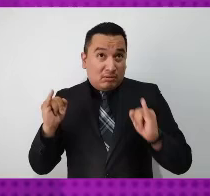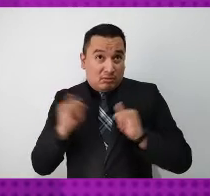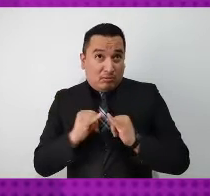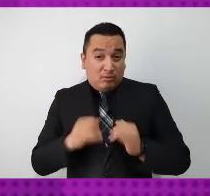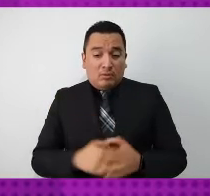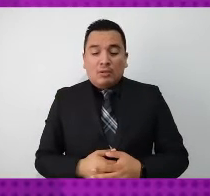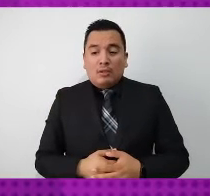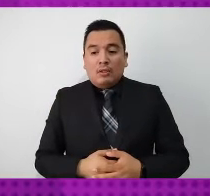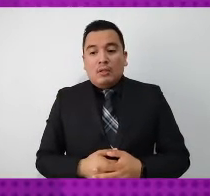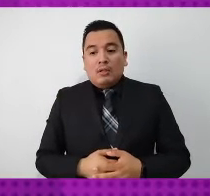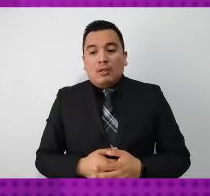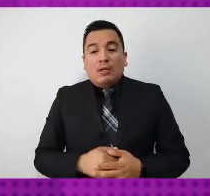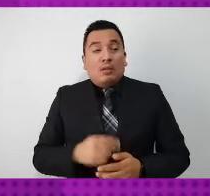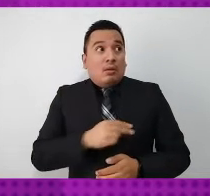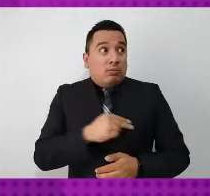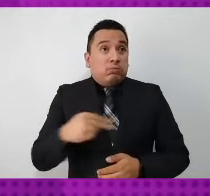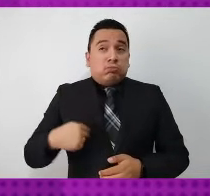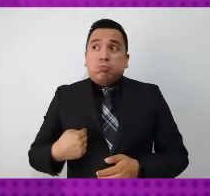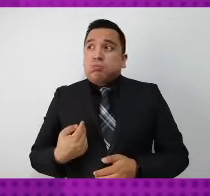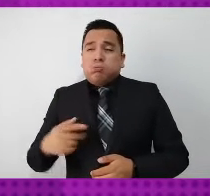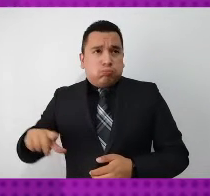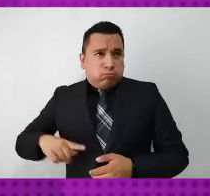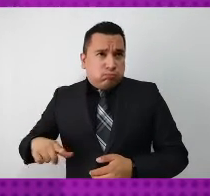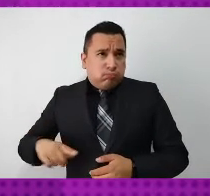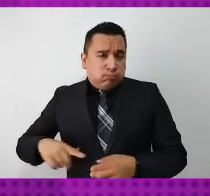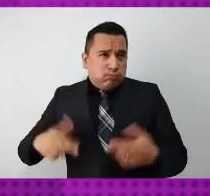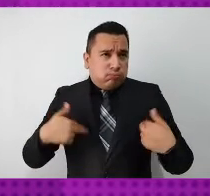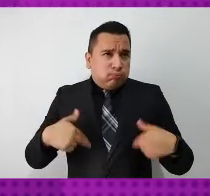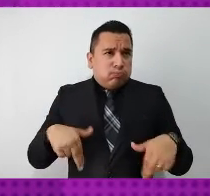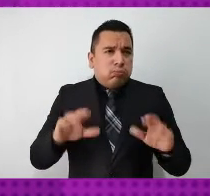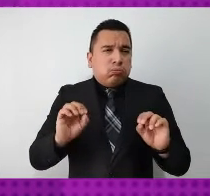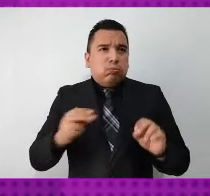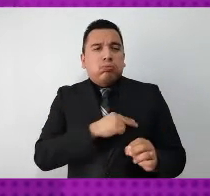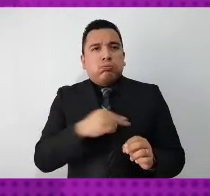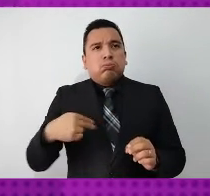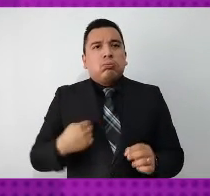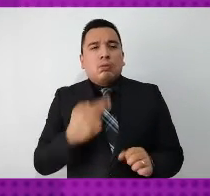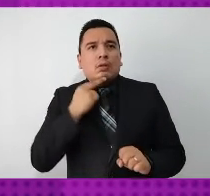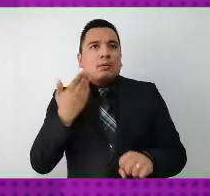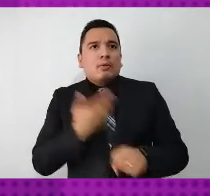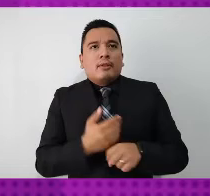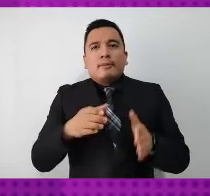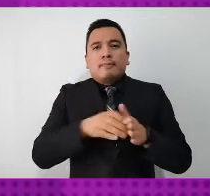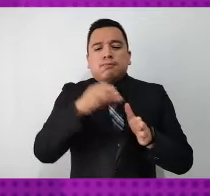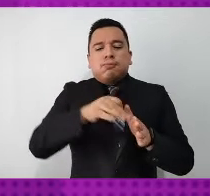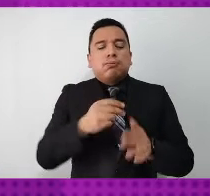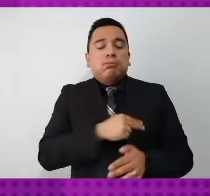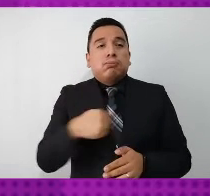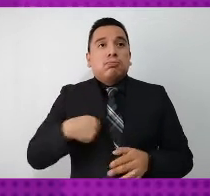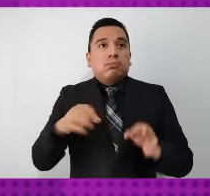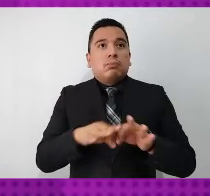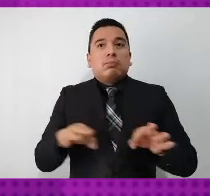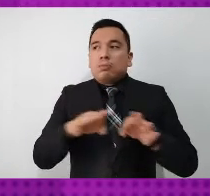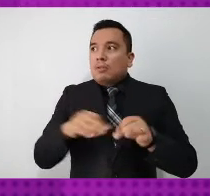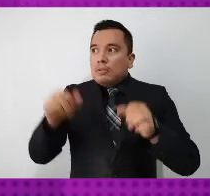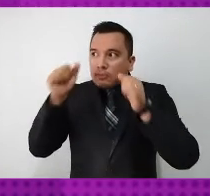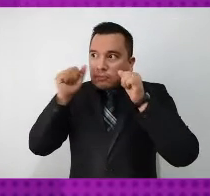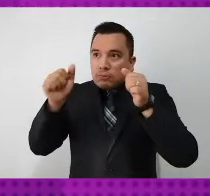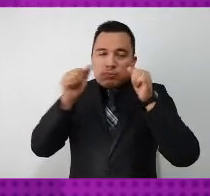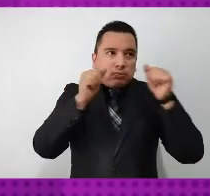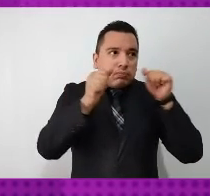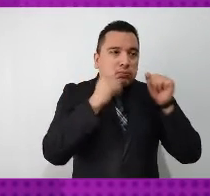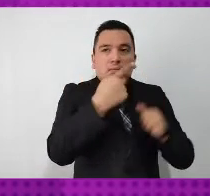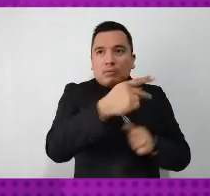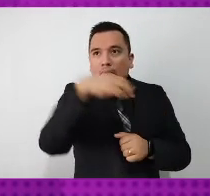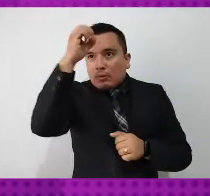públicas como organismos electorales el escuchar todos estos sentimientos y propuestas que se tienen